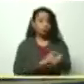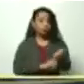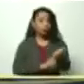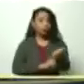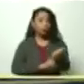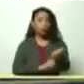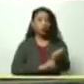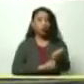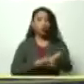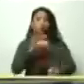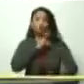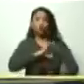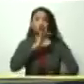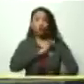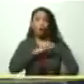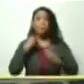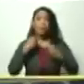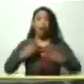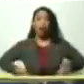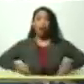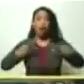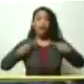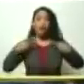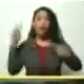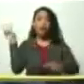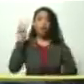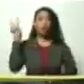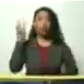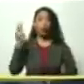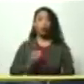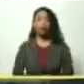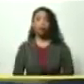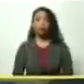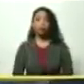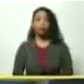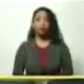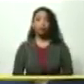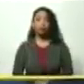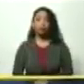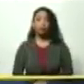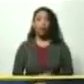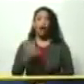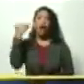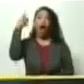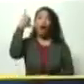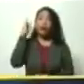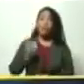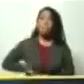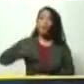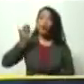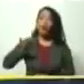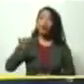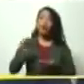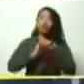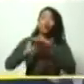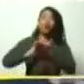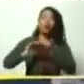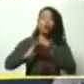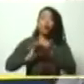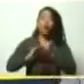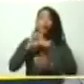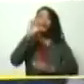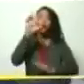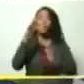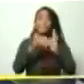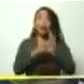social para la vida de Venezuela y tiene como esencia la recuperación de más de 3